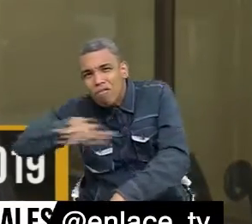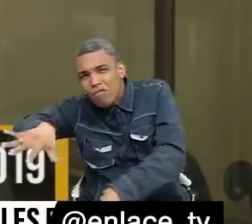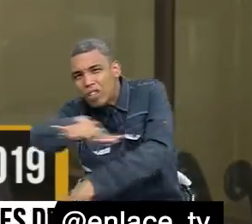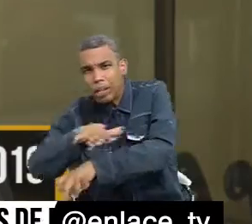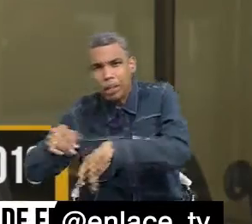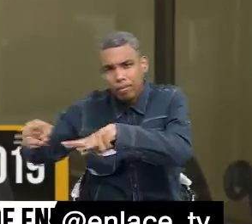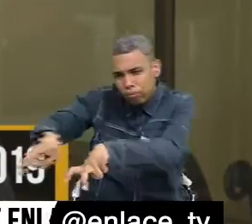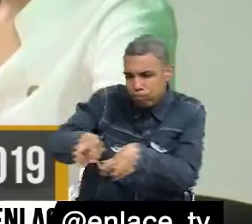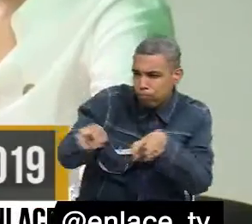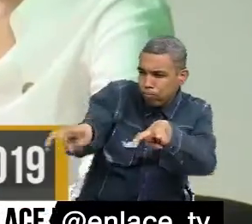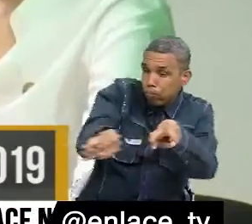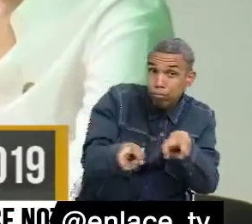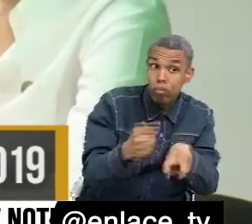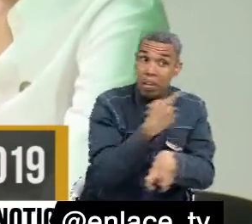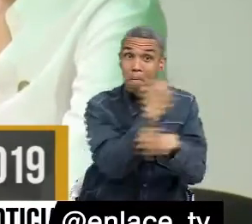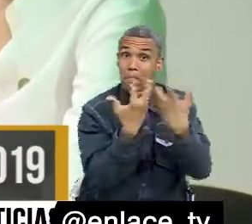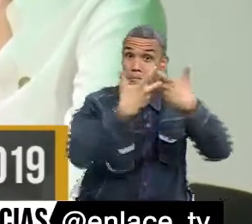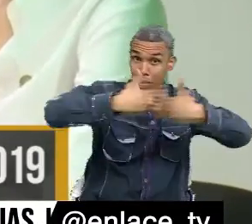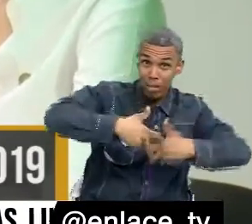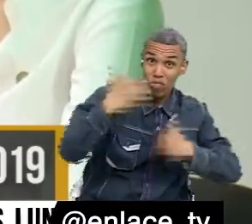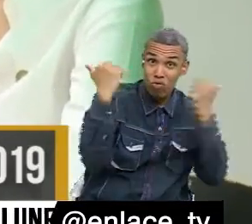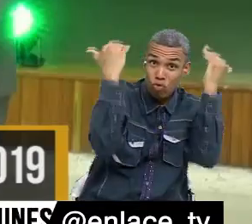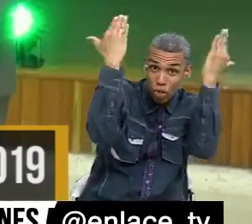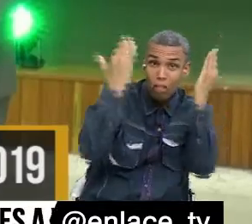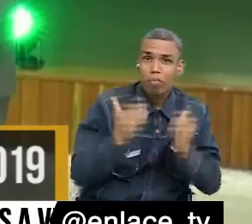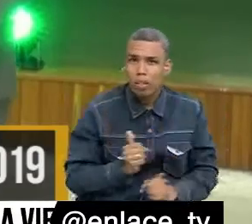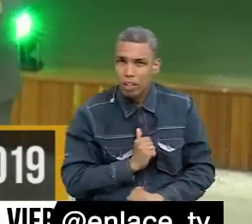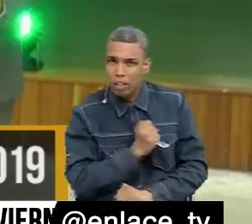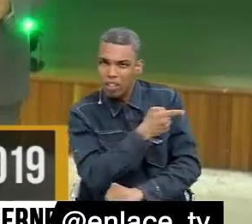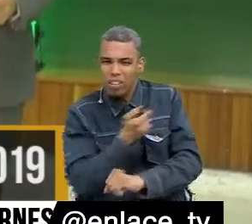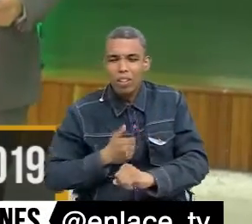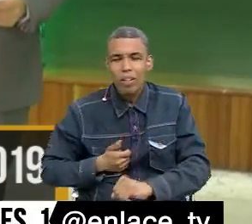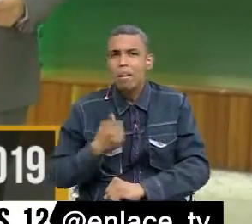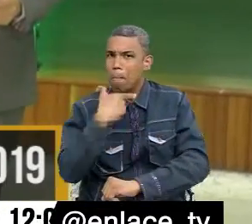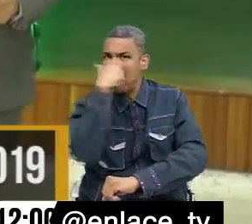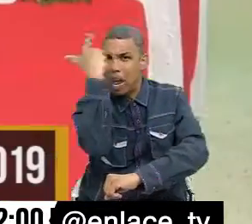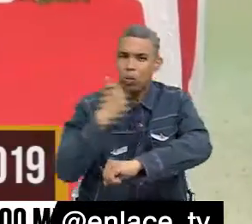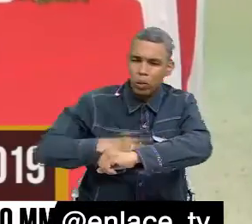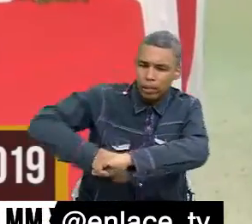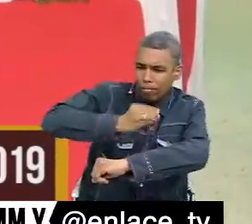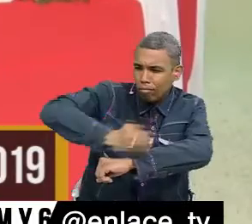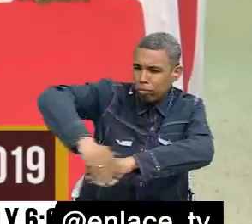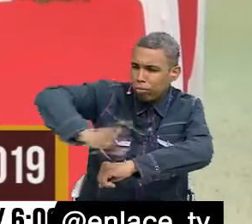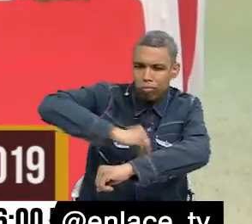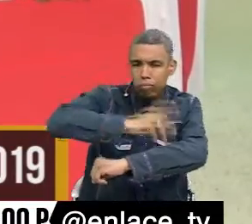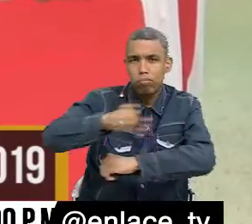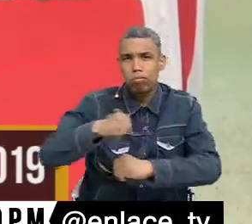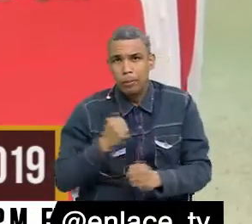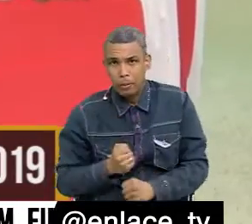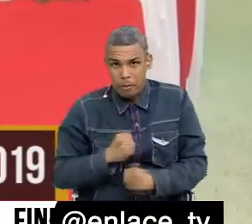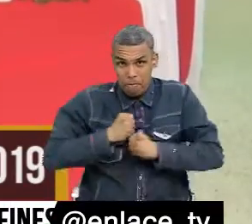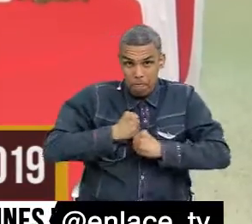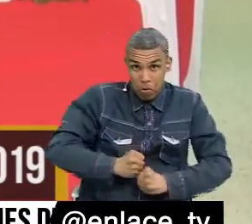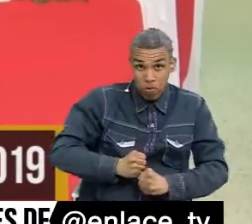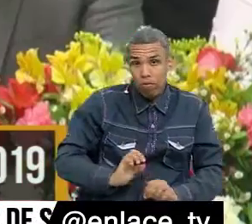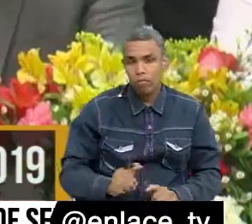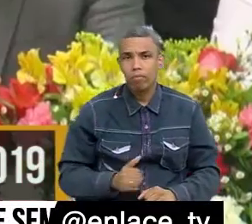el aumento de las importaciones. A la socialización del plan de desarrollo departamental no asistió el gobernador de Santander, Didier Tavera. En su